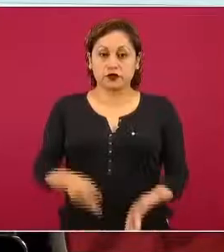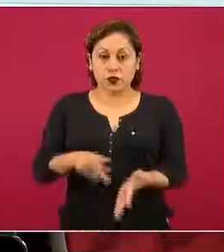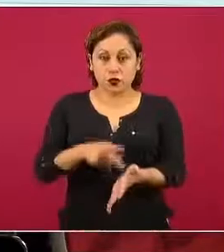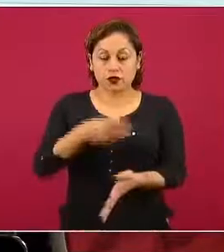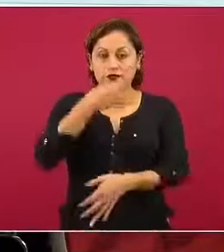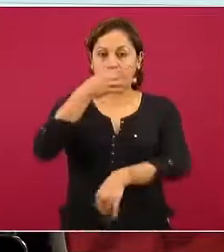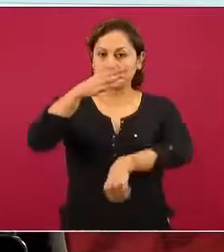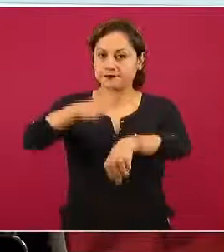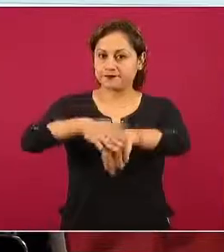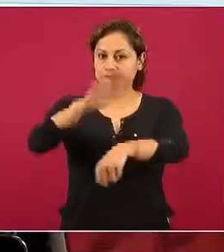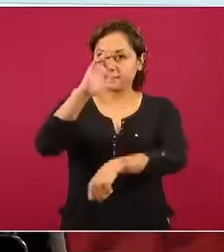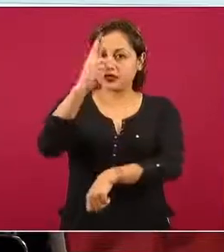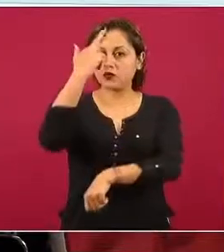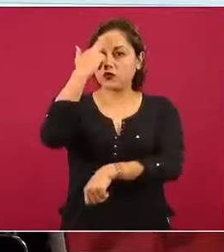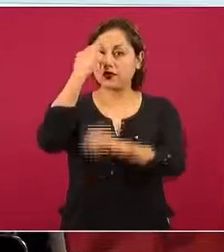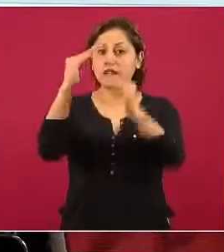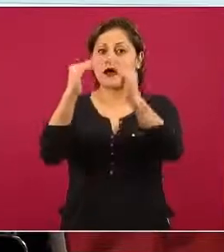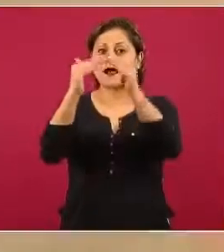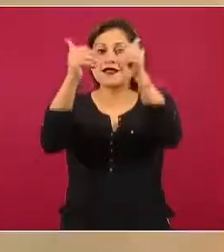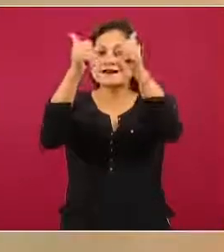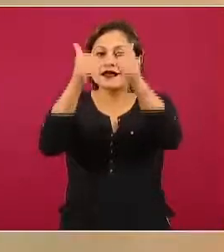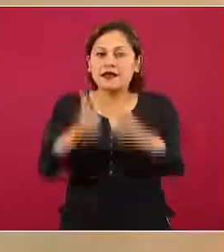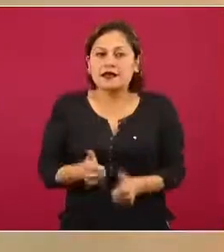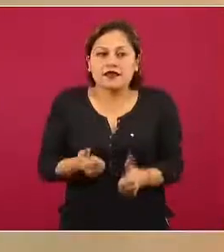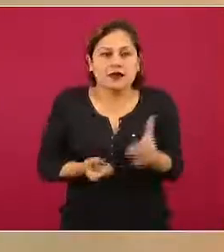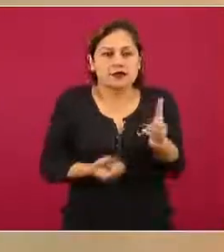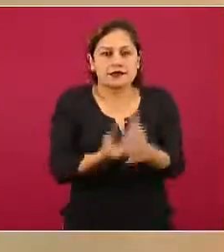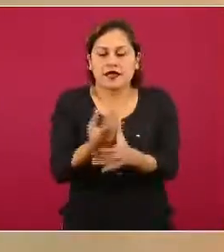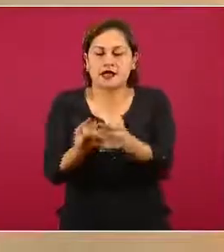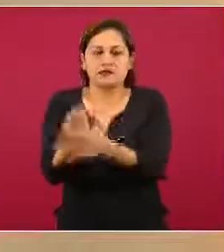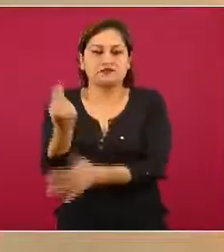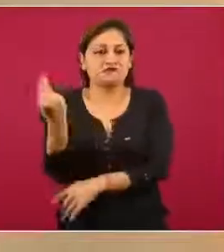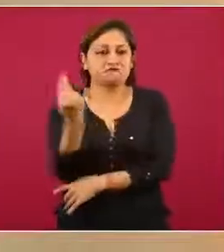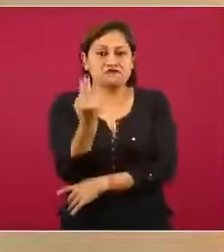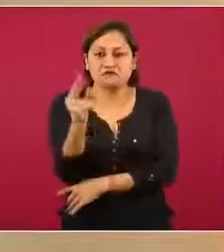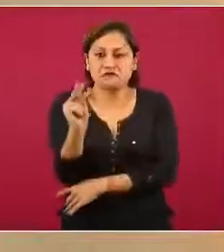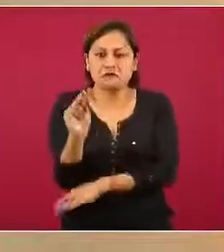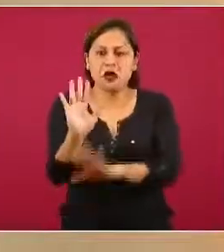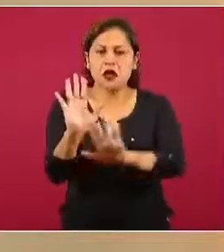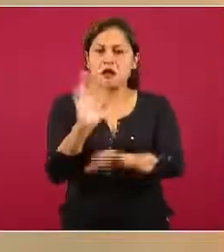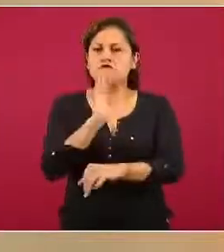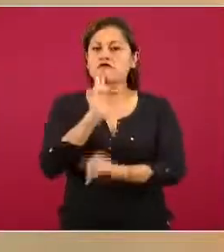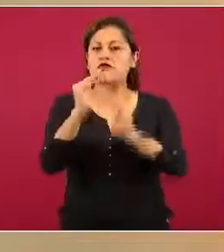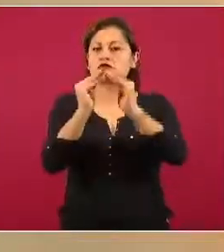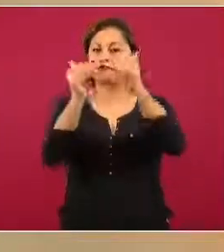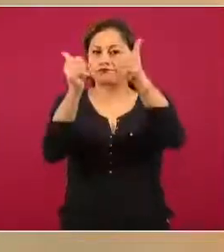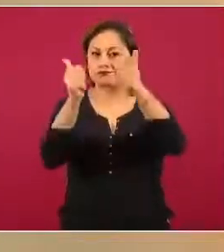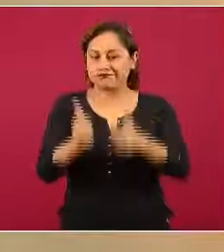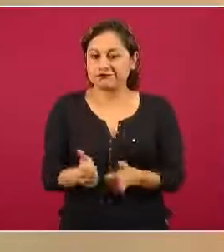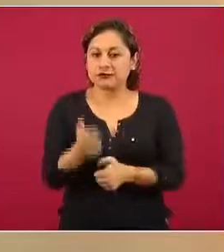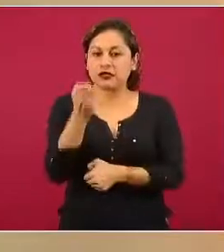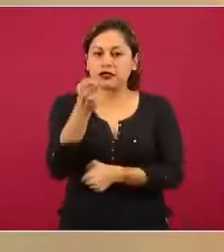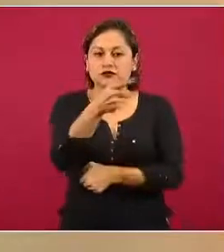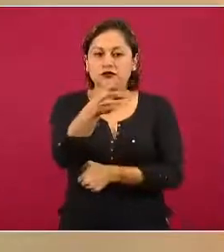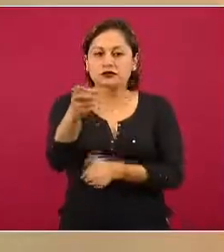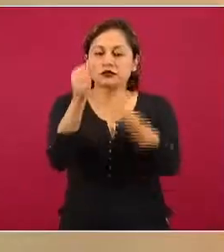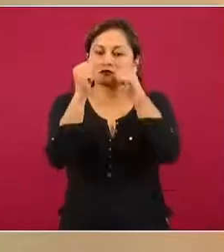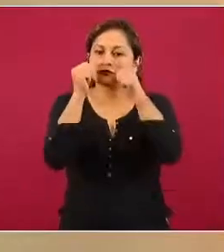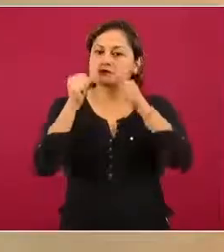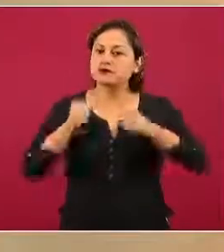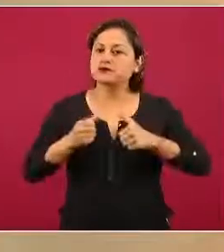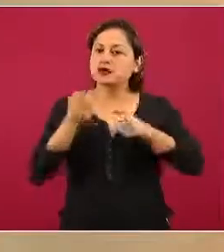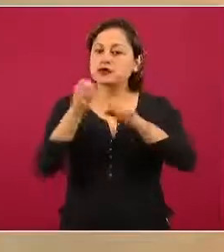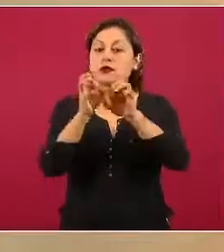en casa, de evitar salir para actividades no esenciales. Esto es sumamente importante, es un